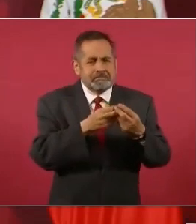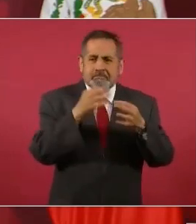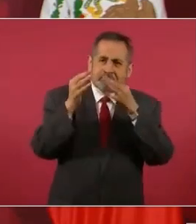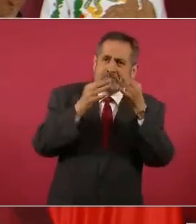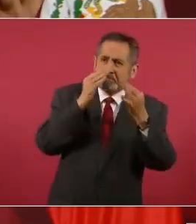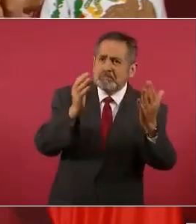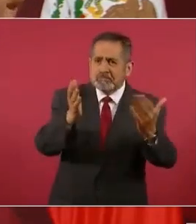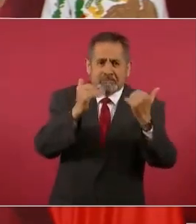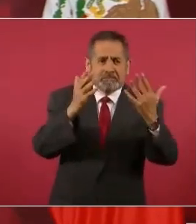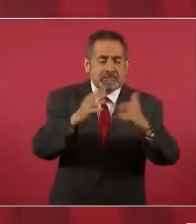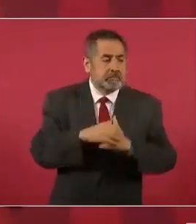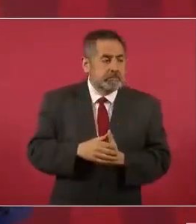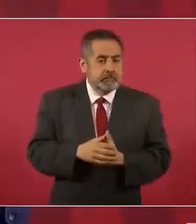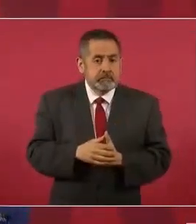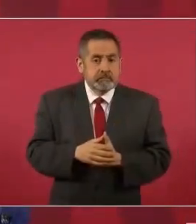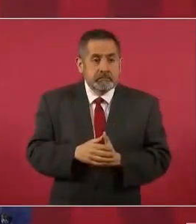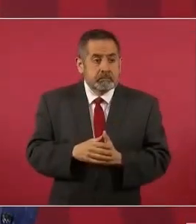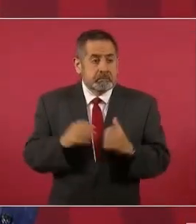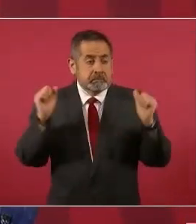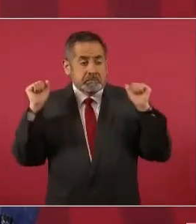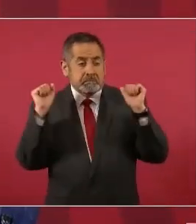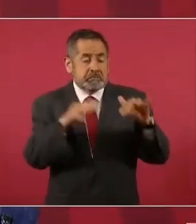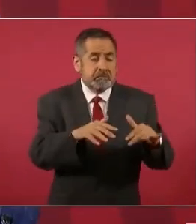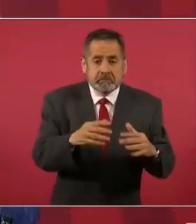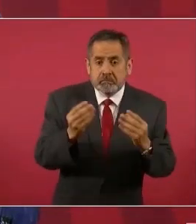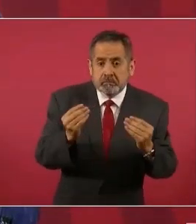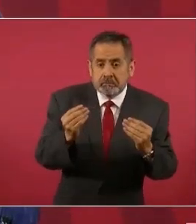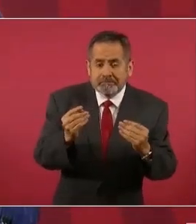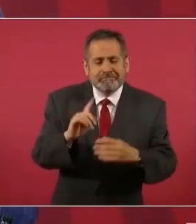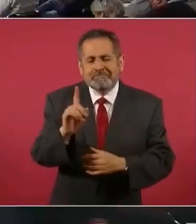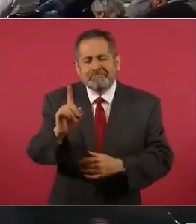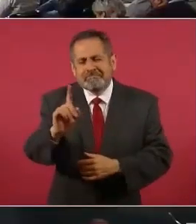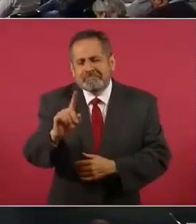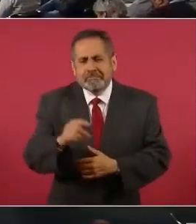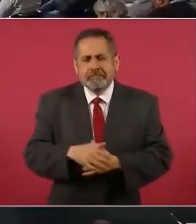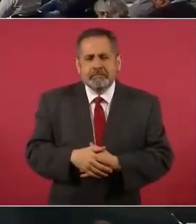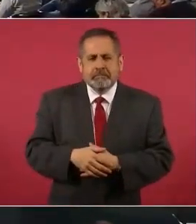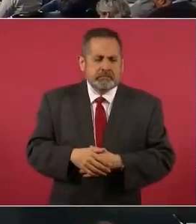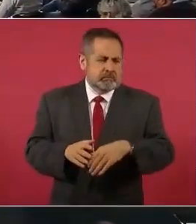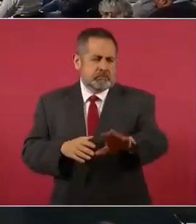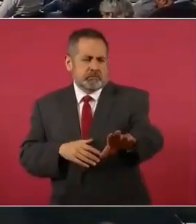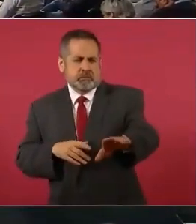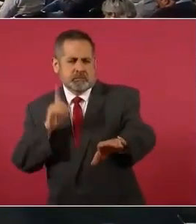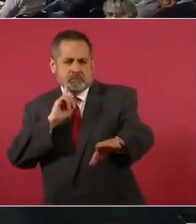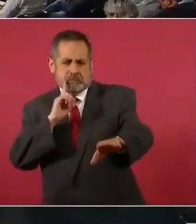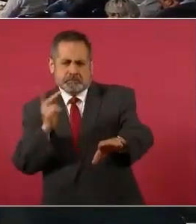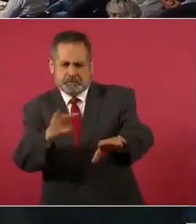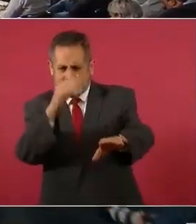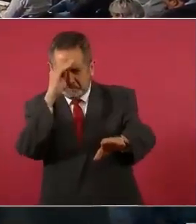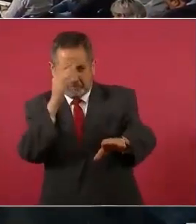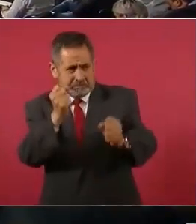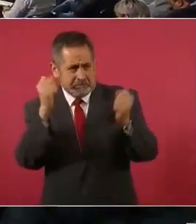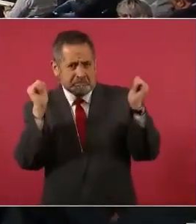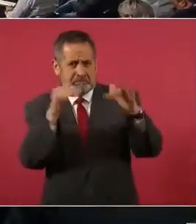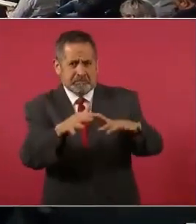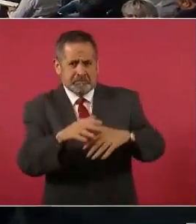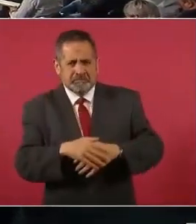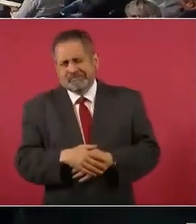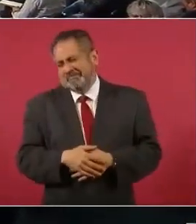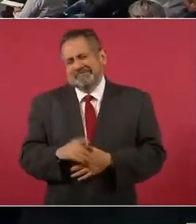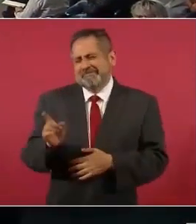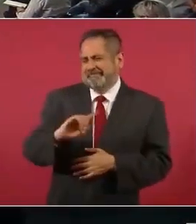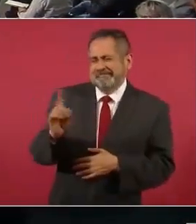No participó mucha gente. ¿No considera usted que participó? No. No les falta